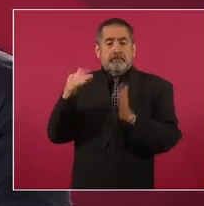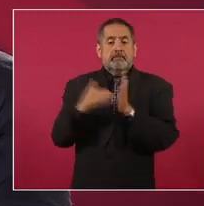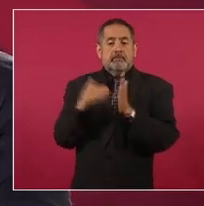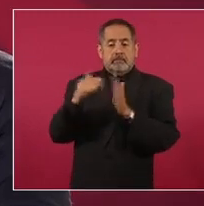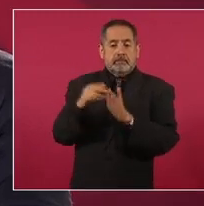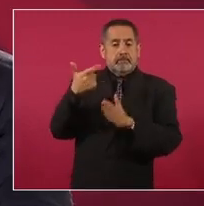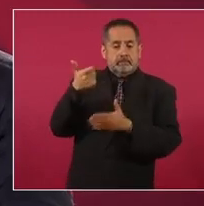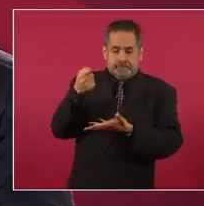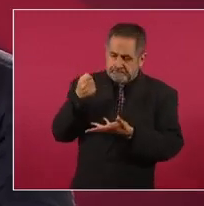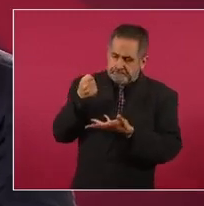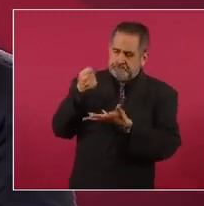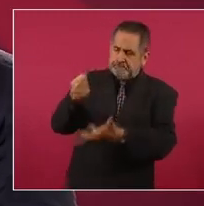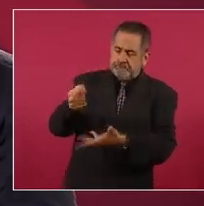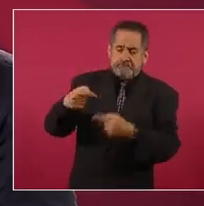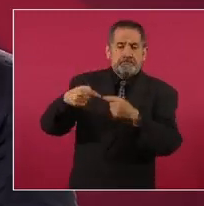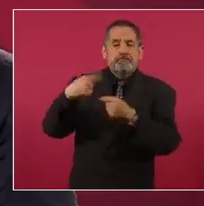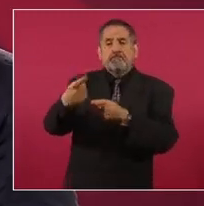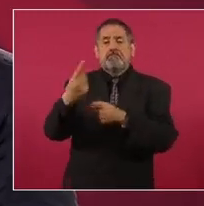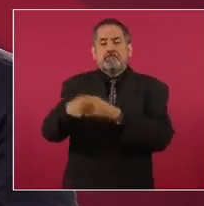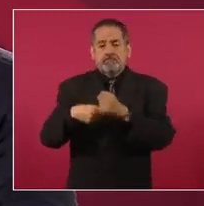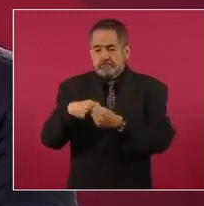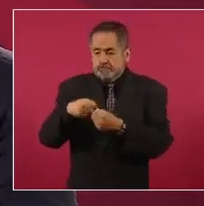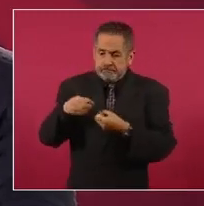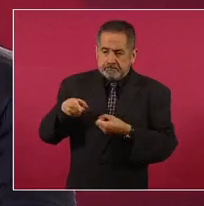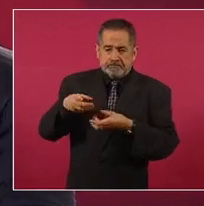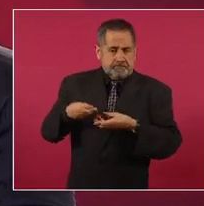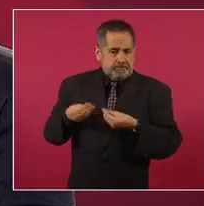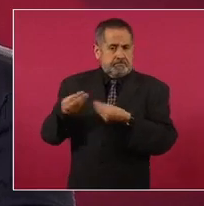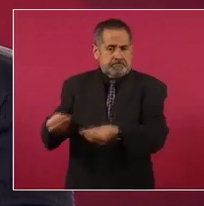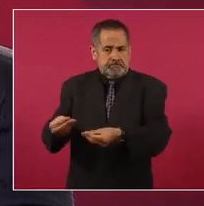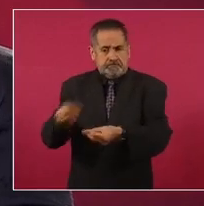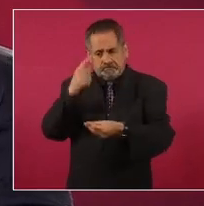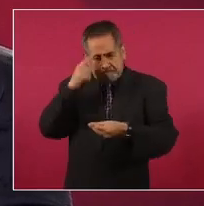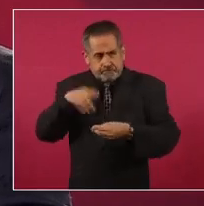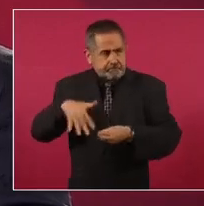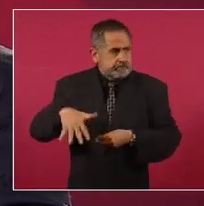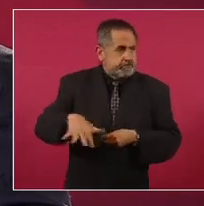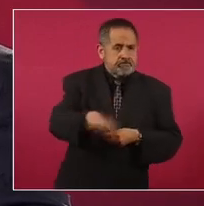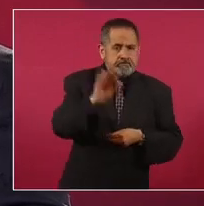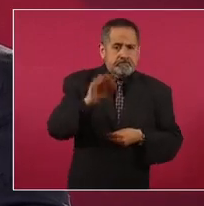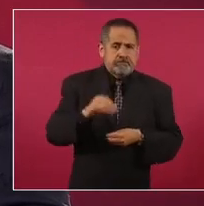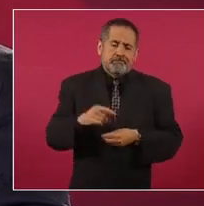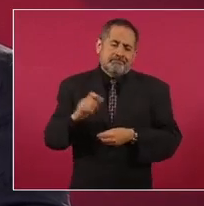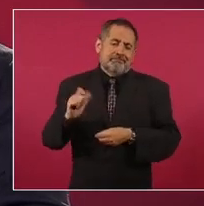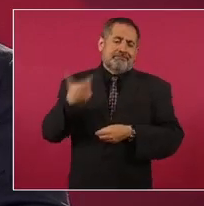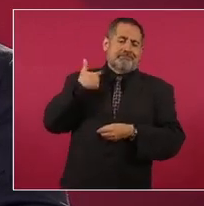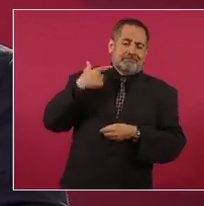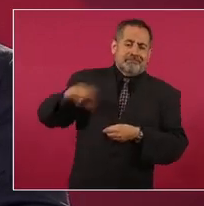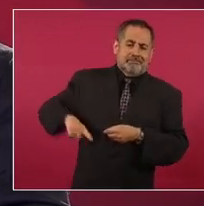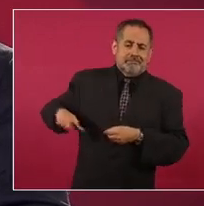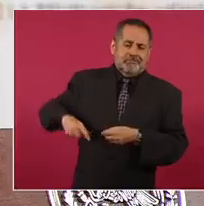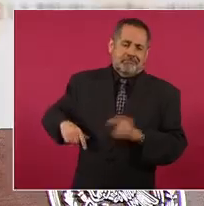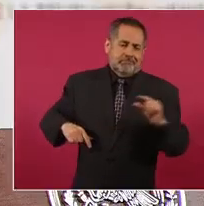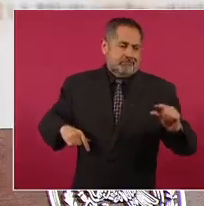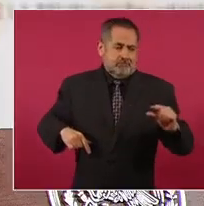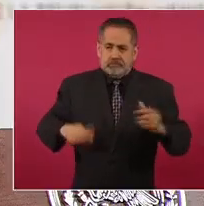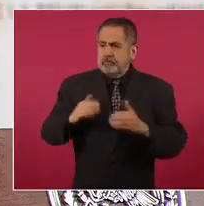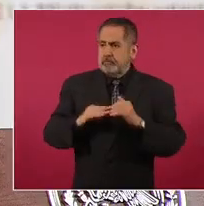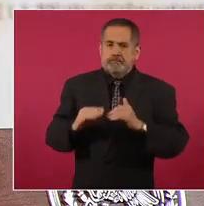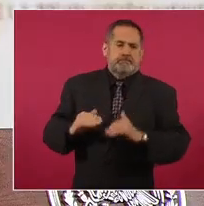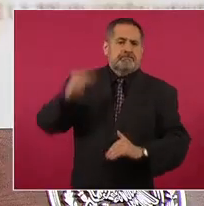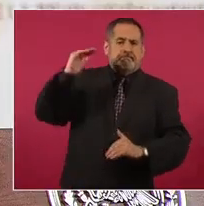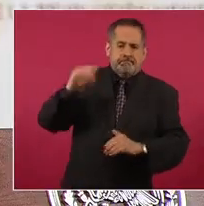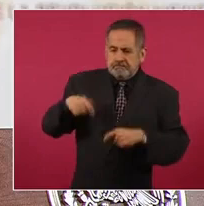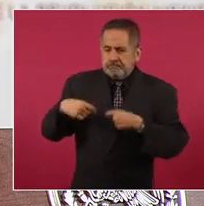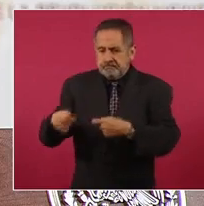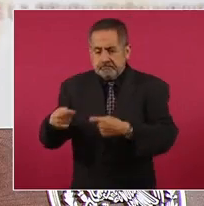de pesos para el próximo año, en donde pues la brecha con el gobierno anterior es inmensa, porque el presupuesto que